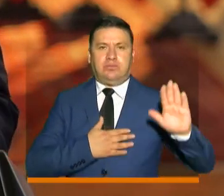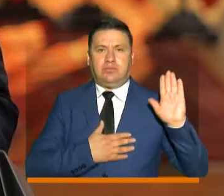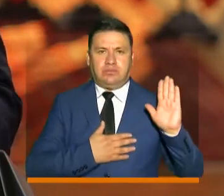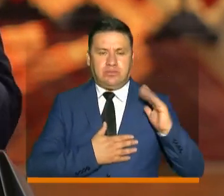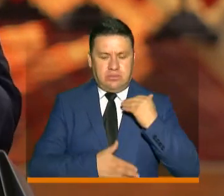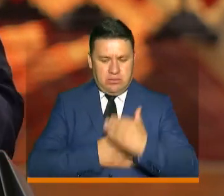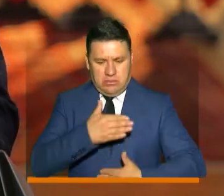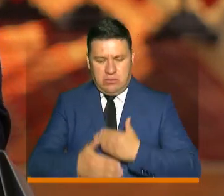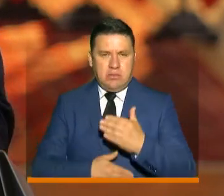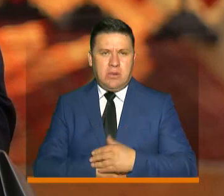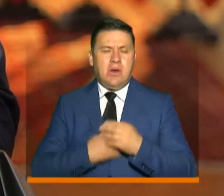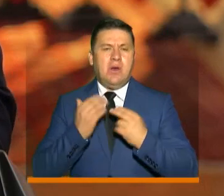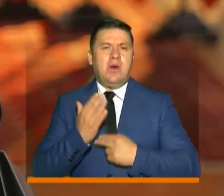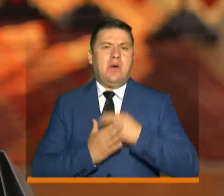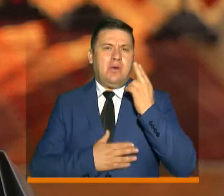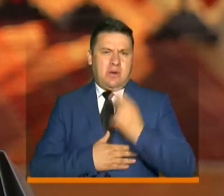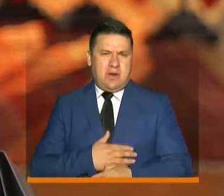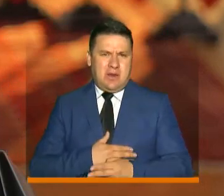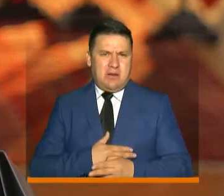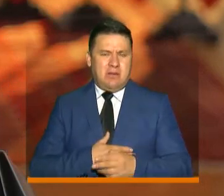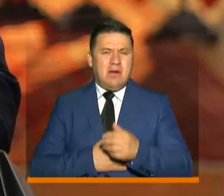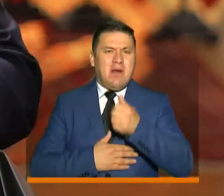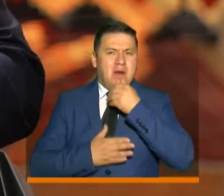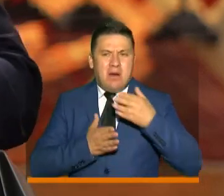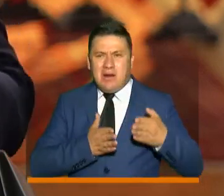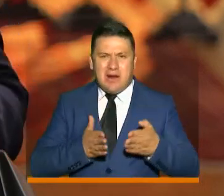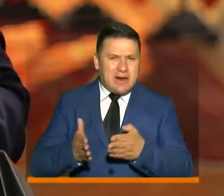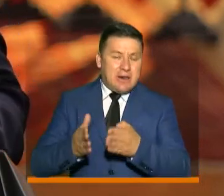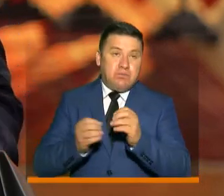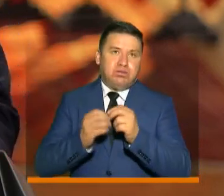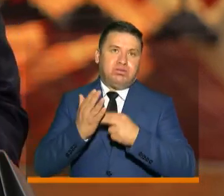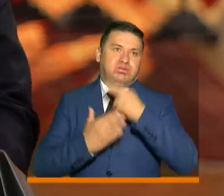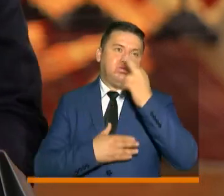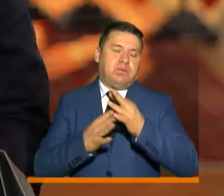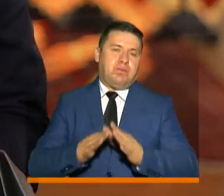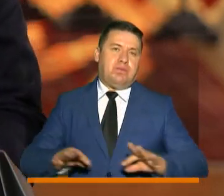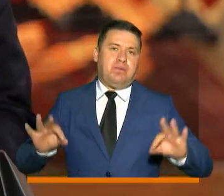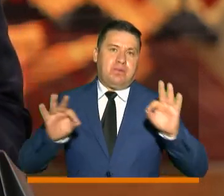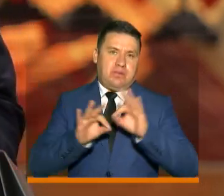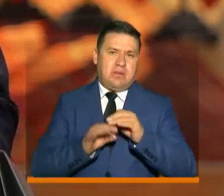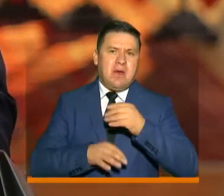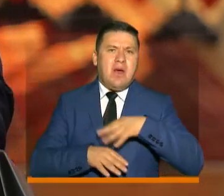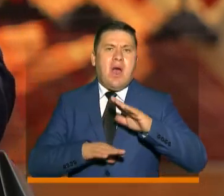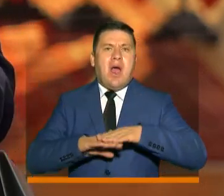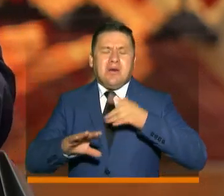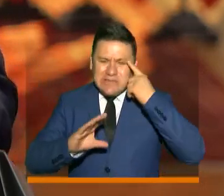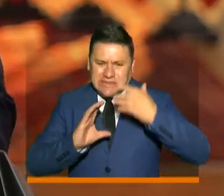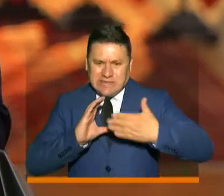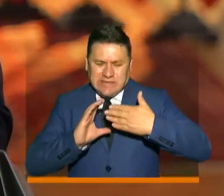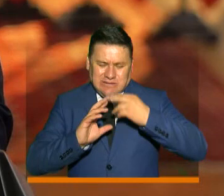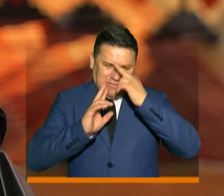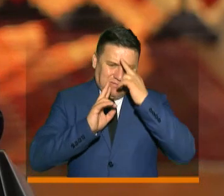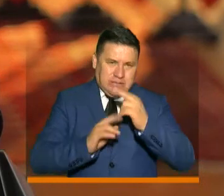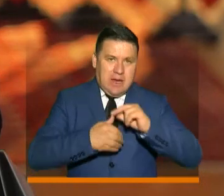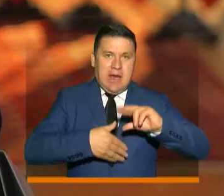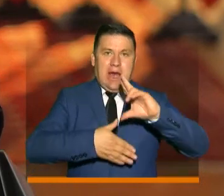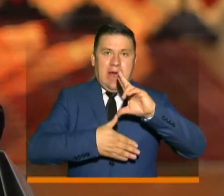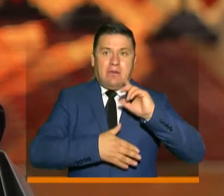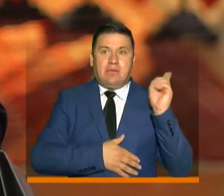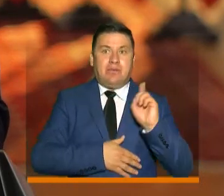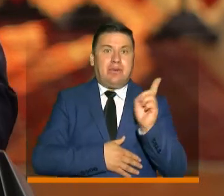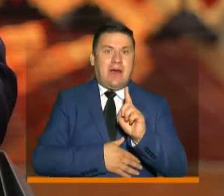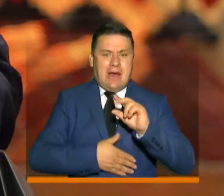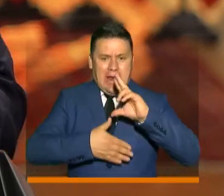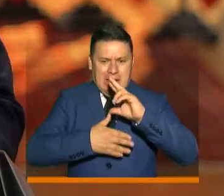puesta en marcha del proyecto del canal del dique el proyecto más importante de adaptación al cambio climático que se hará en américa latina' en los